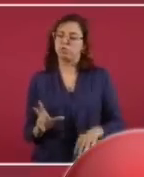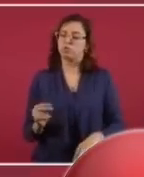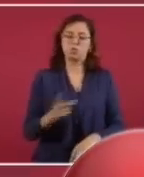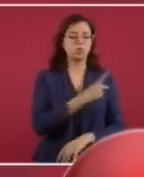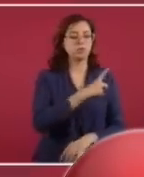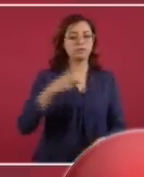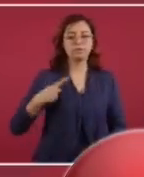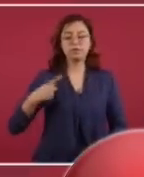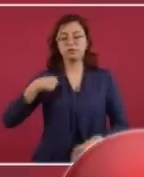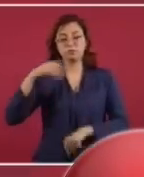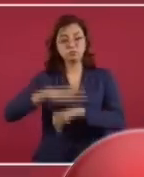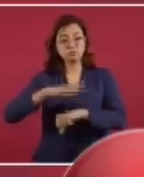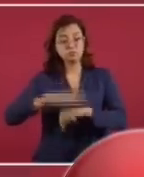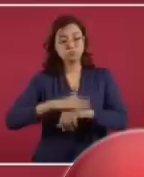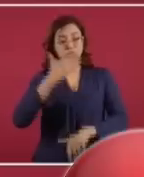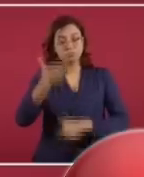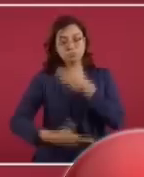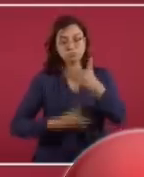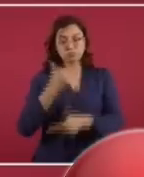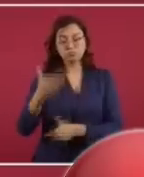respetuosa,